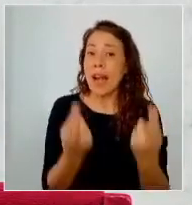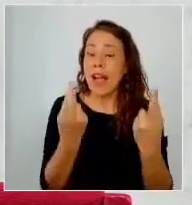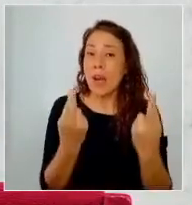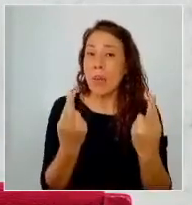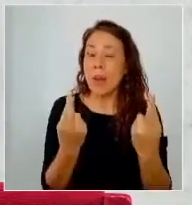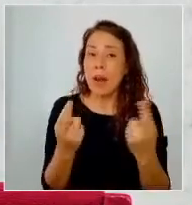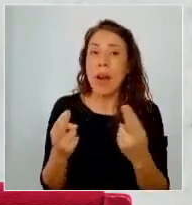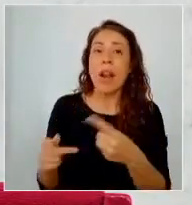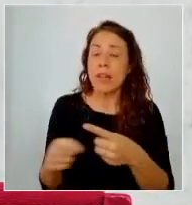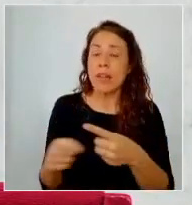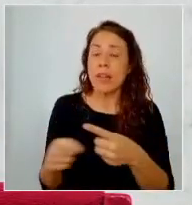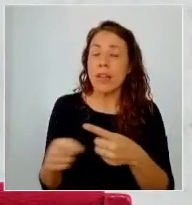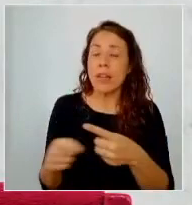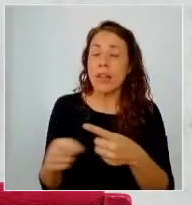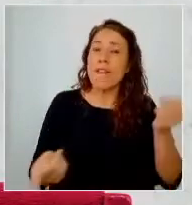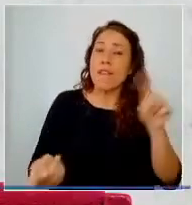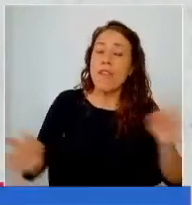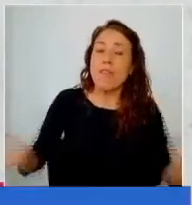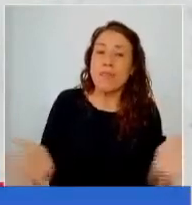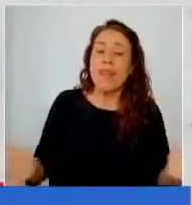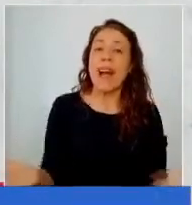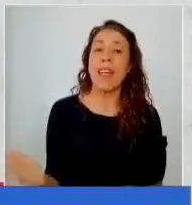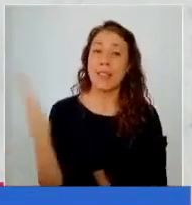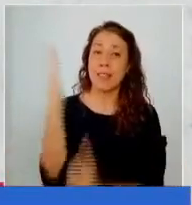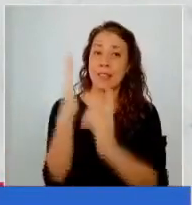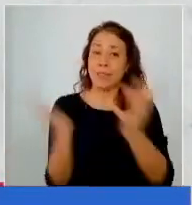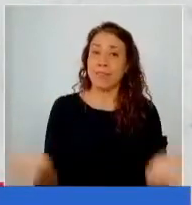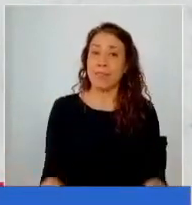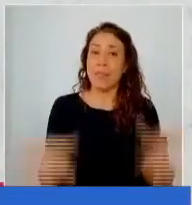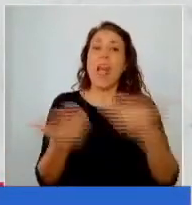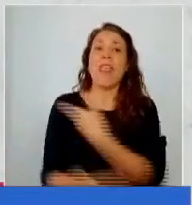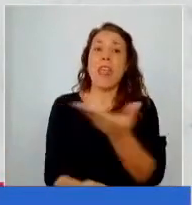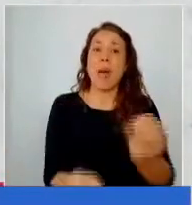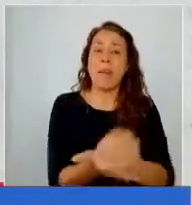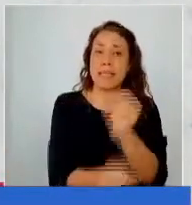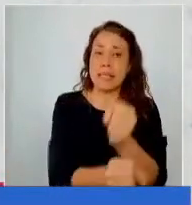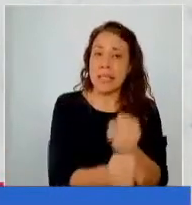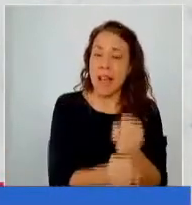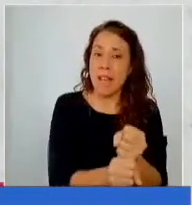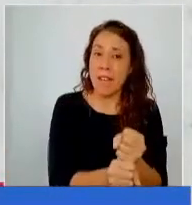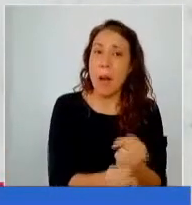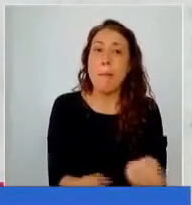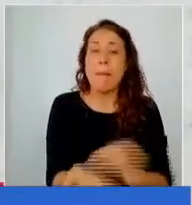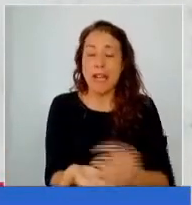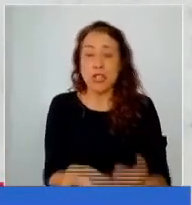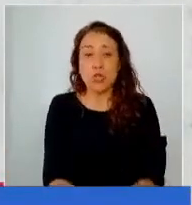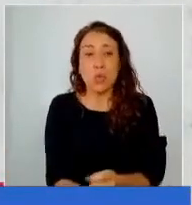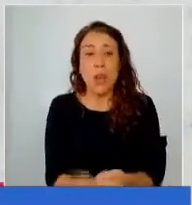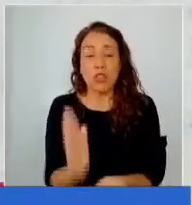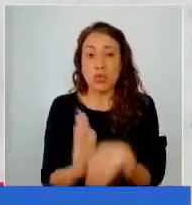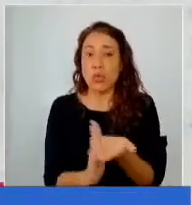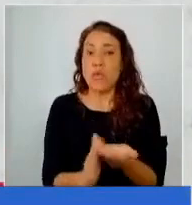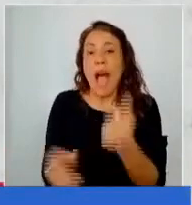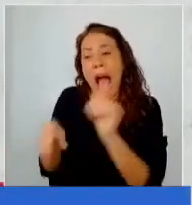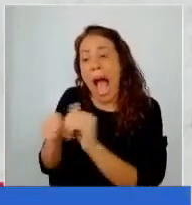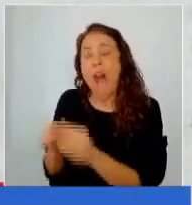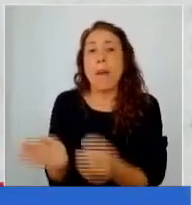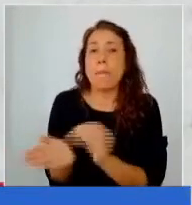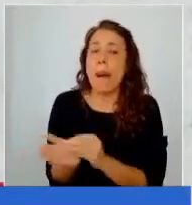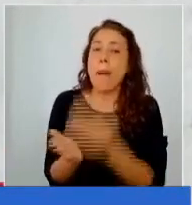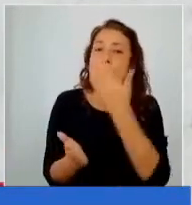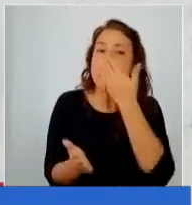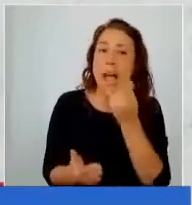re impulsar el crecimiento crear más empleo aumentar los salarios ahorrar más mejorar la